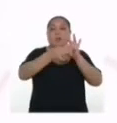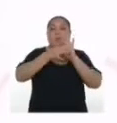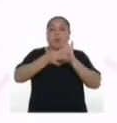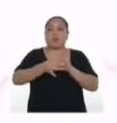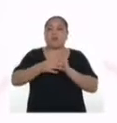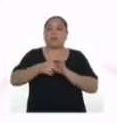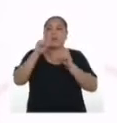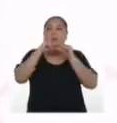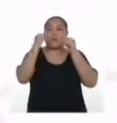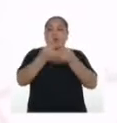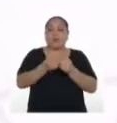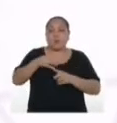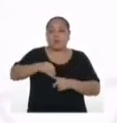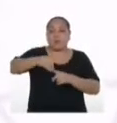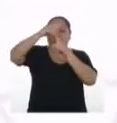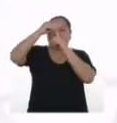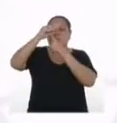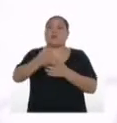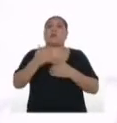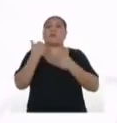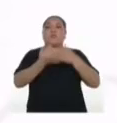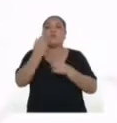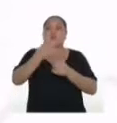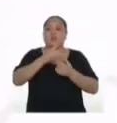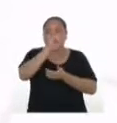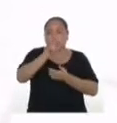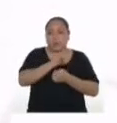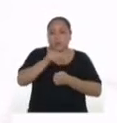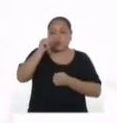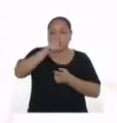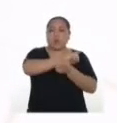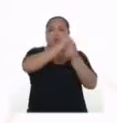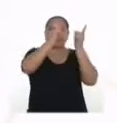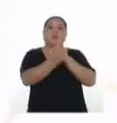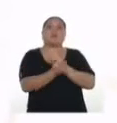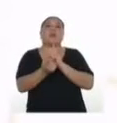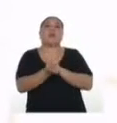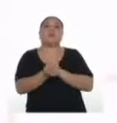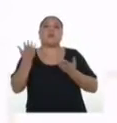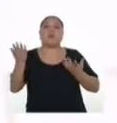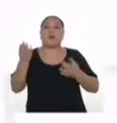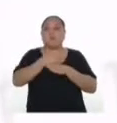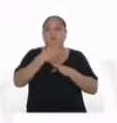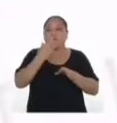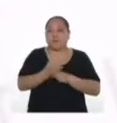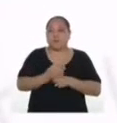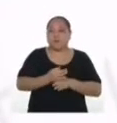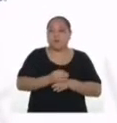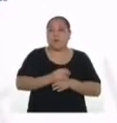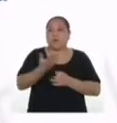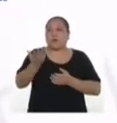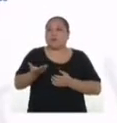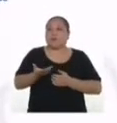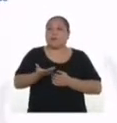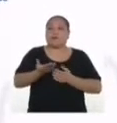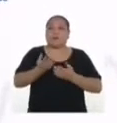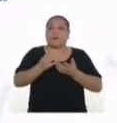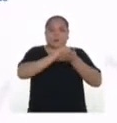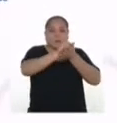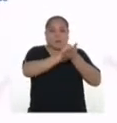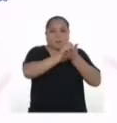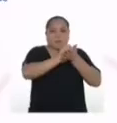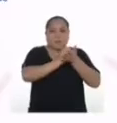alianzas estratégicas en la producción y el consumo, las convierte en escenarios territoriales apropiados para